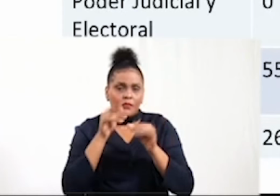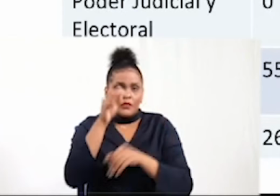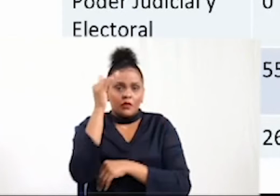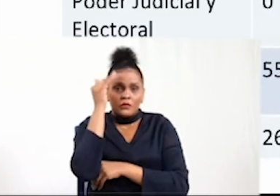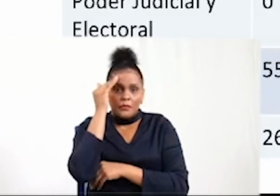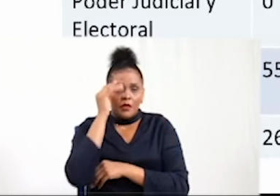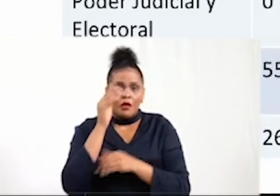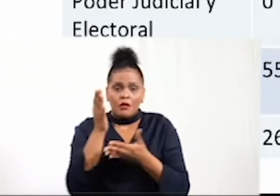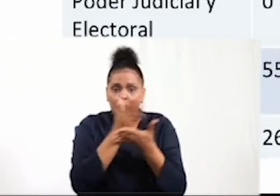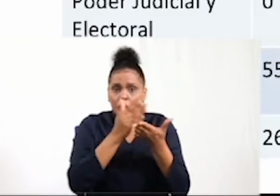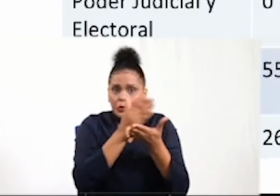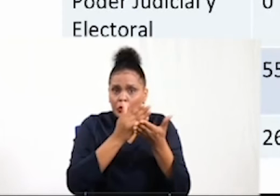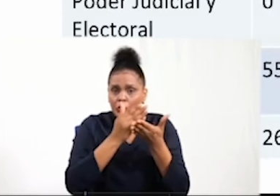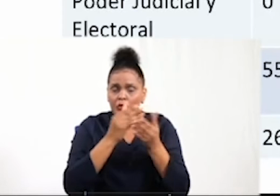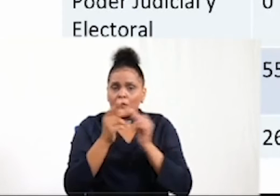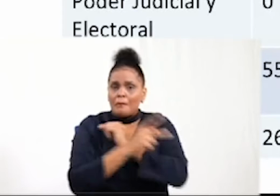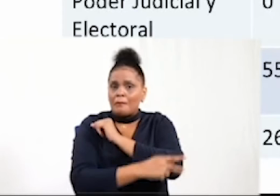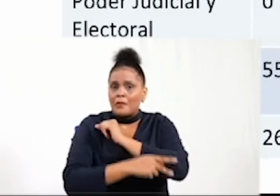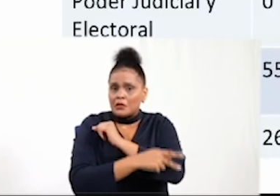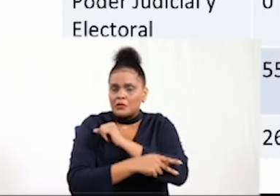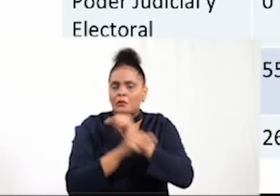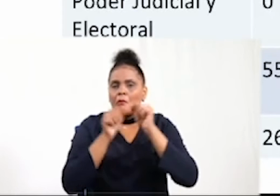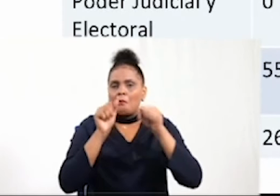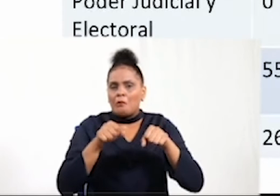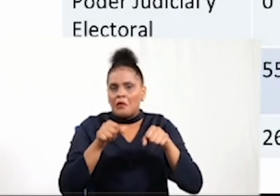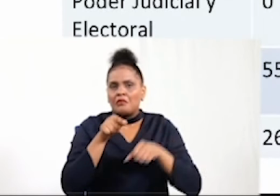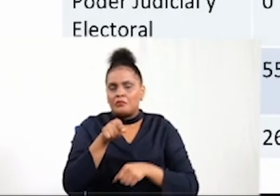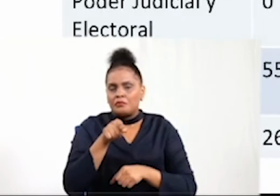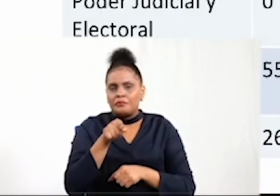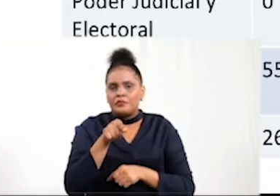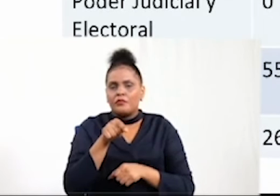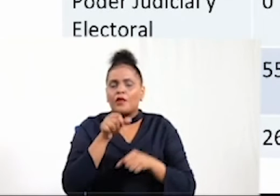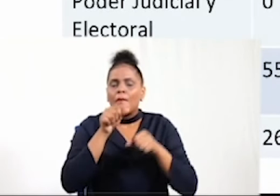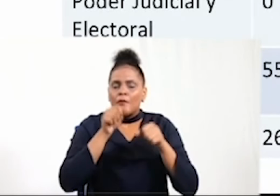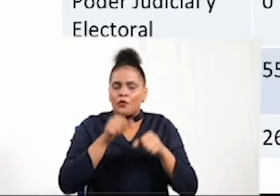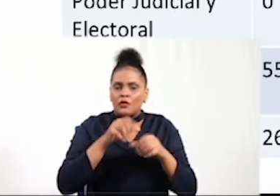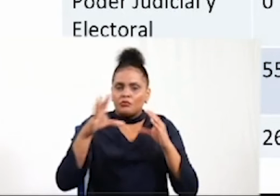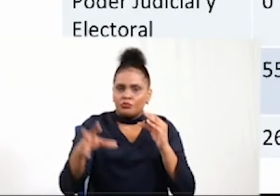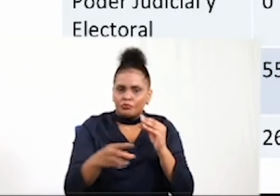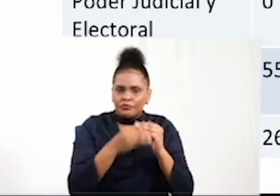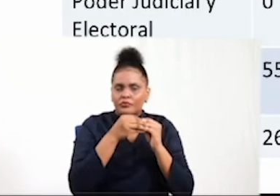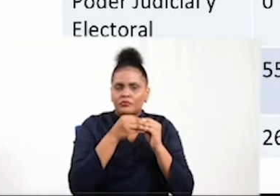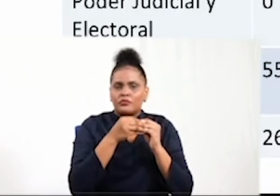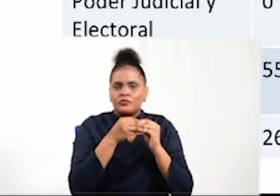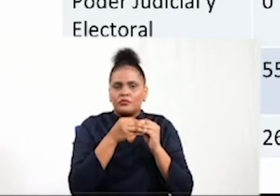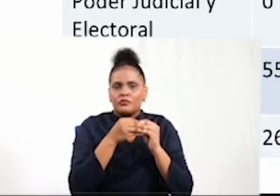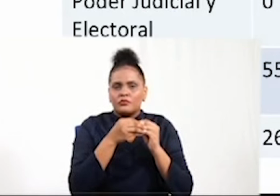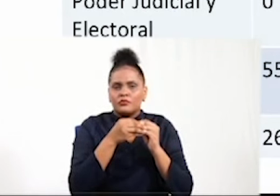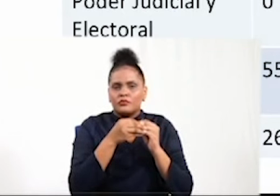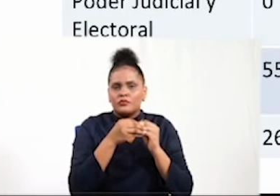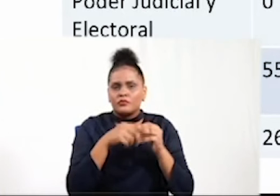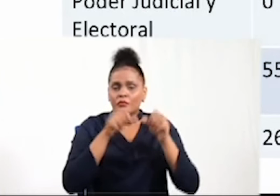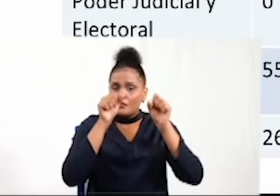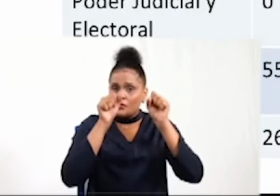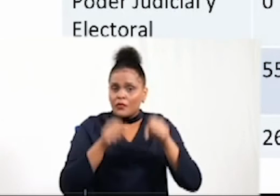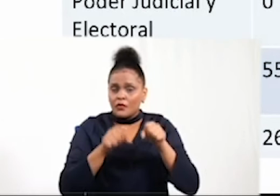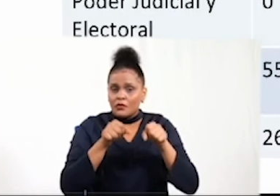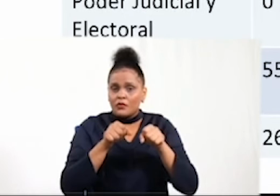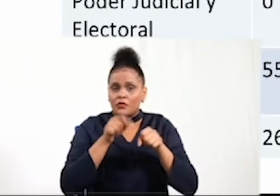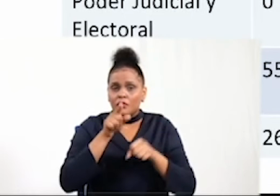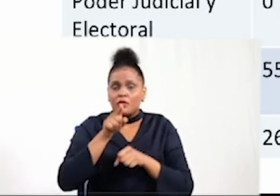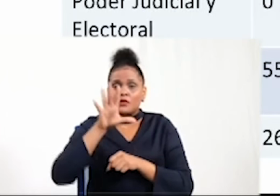algunos países es decir en los electorados están compuestos de manera bastante proporcional